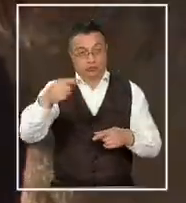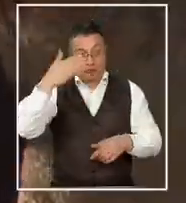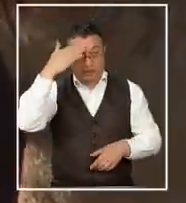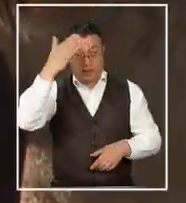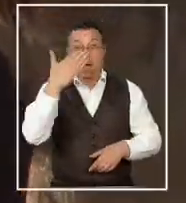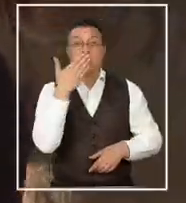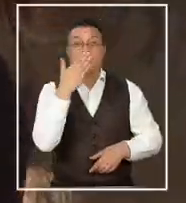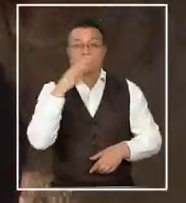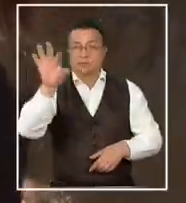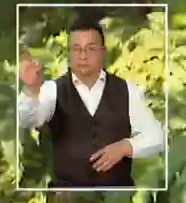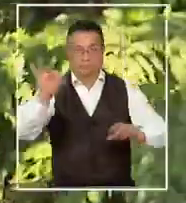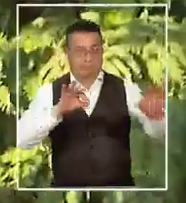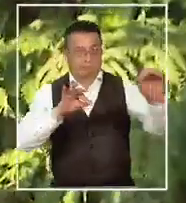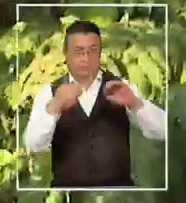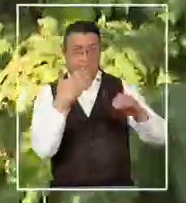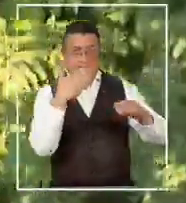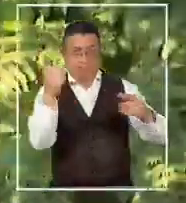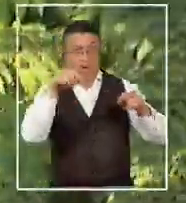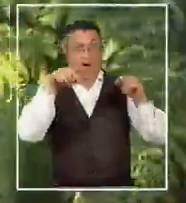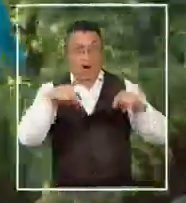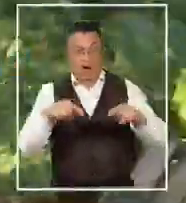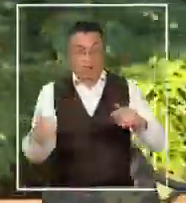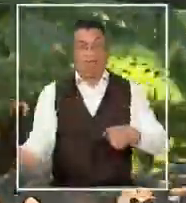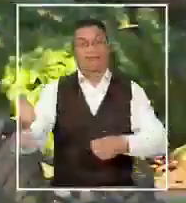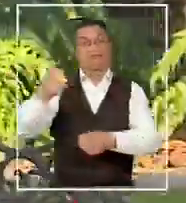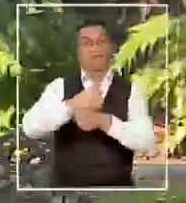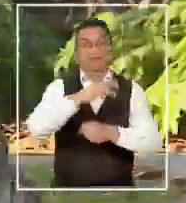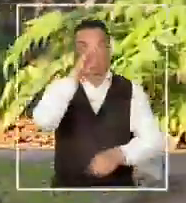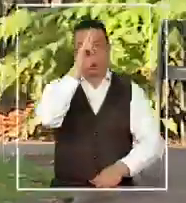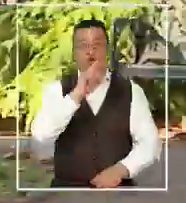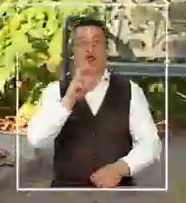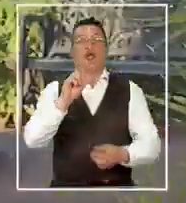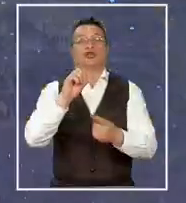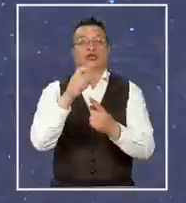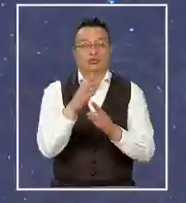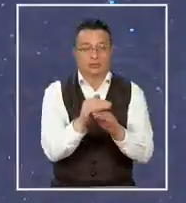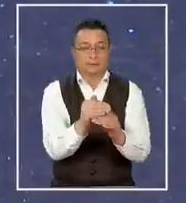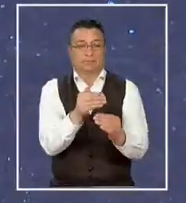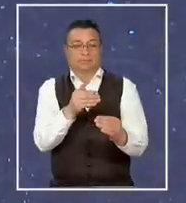los expertos del proceso, esos que ahora asumieron un rol en segundo plano para